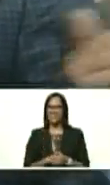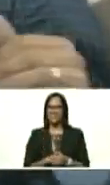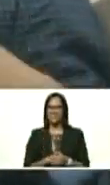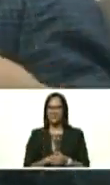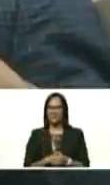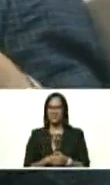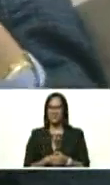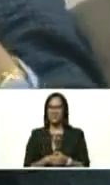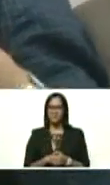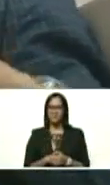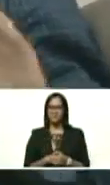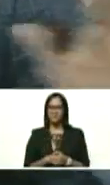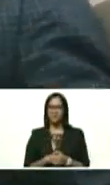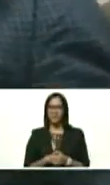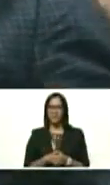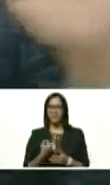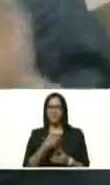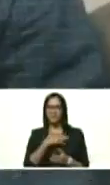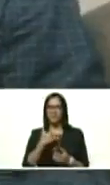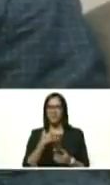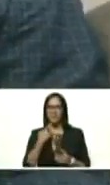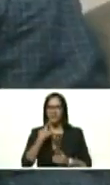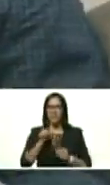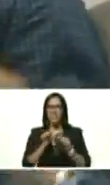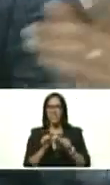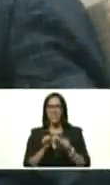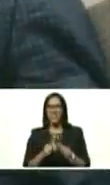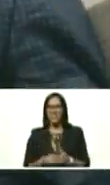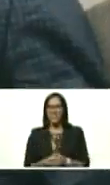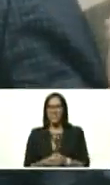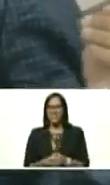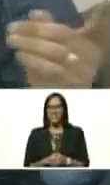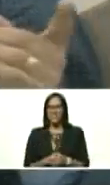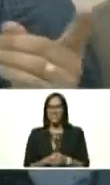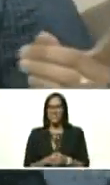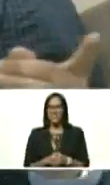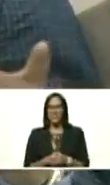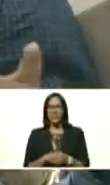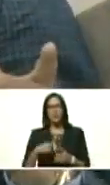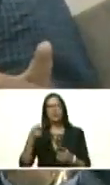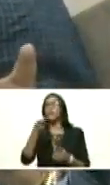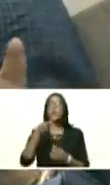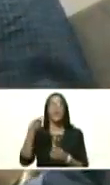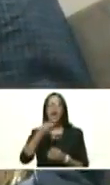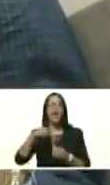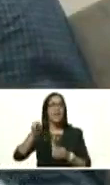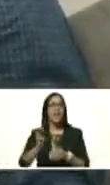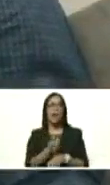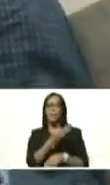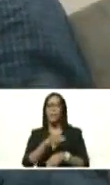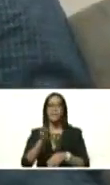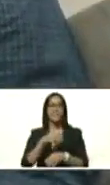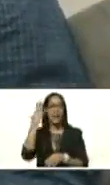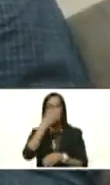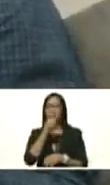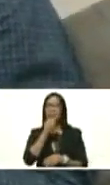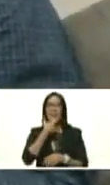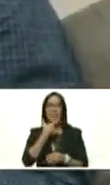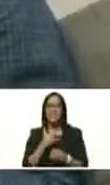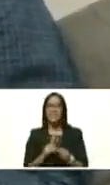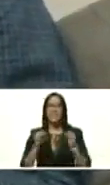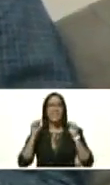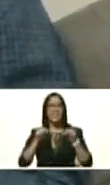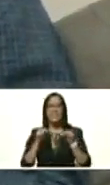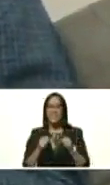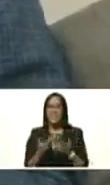pedacito, porque yo arranco y tú sigue. ¿Cuál? Busqué la música más bella... Y el